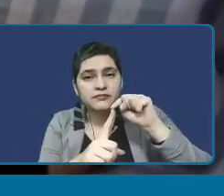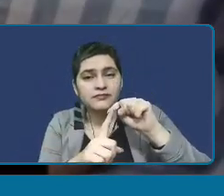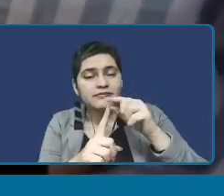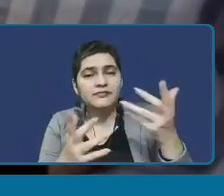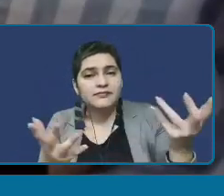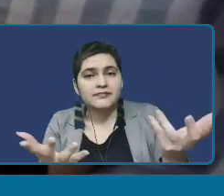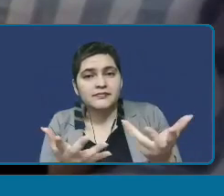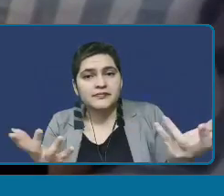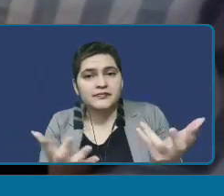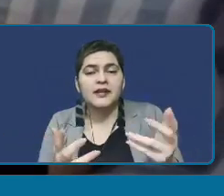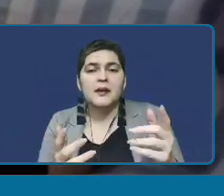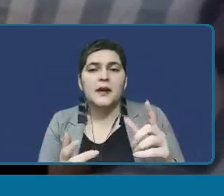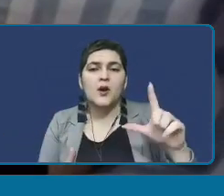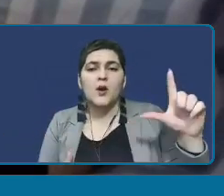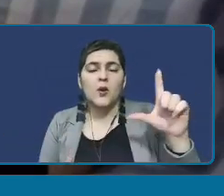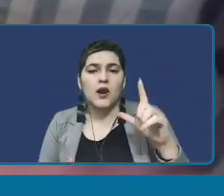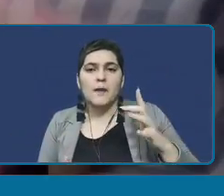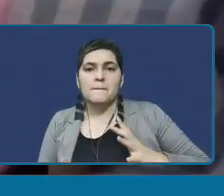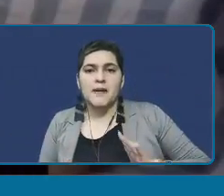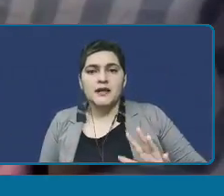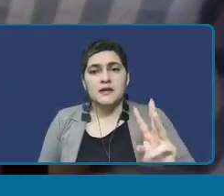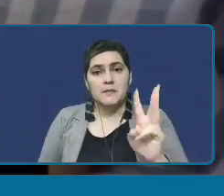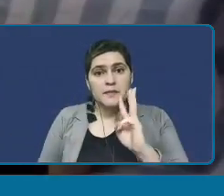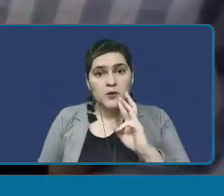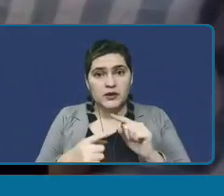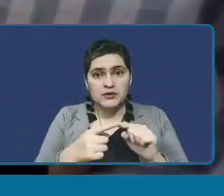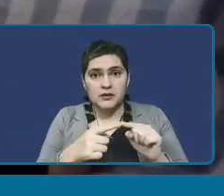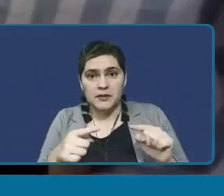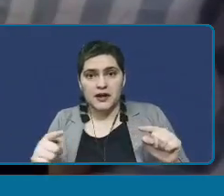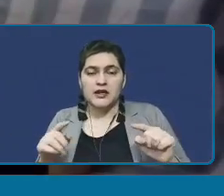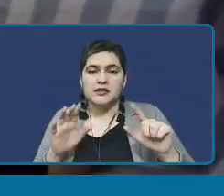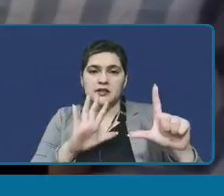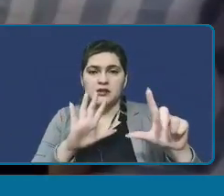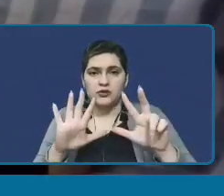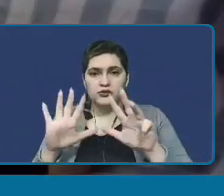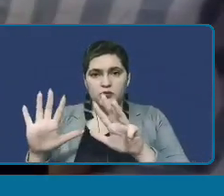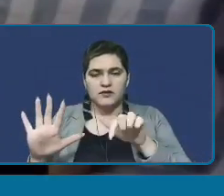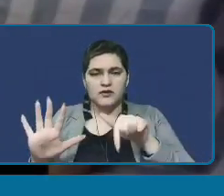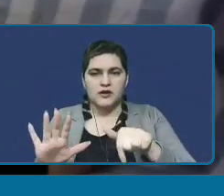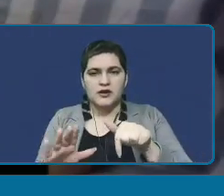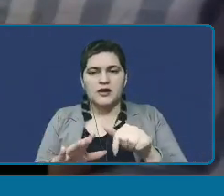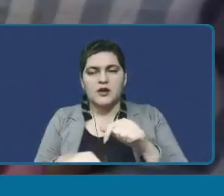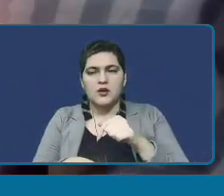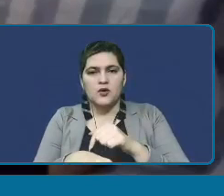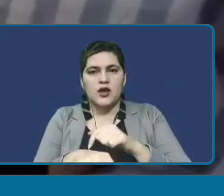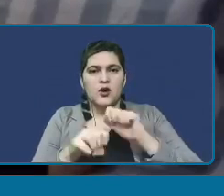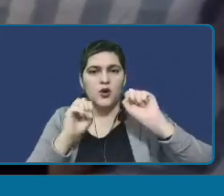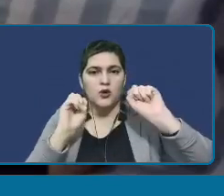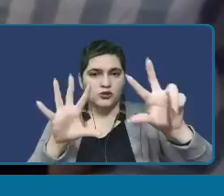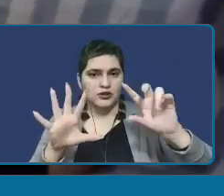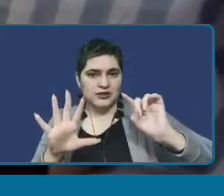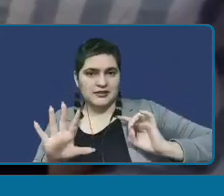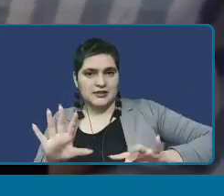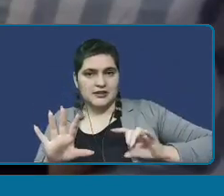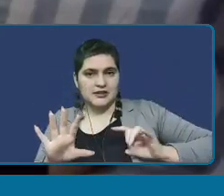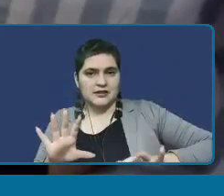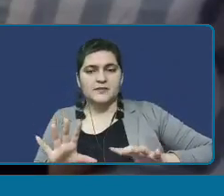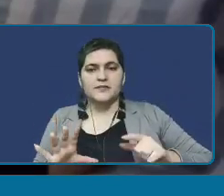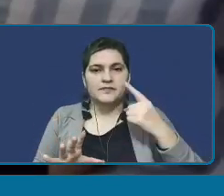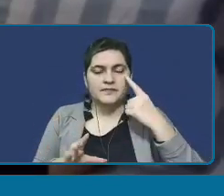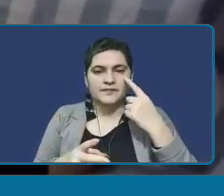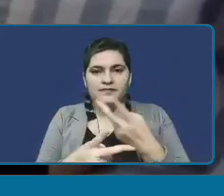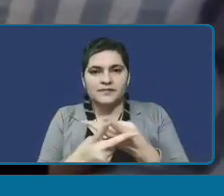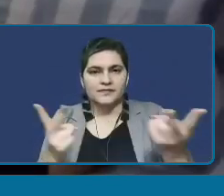7, martes 8 y miércoles 9 de septiembre, a contar de las 20 horas de Chile. Y por esta transmisión en vivo, que